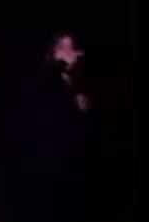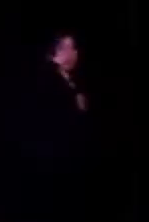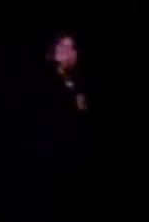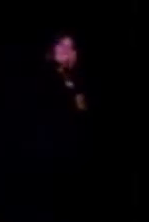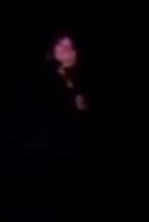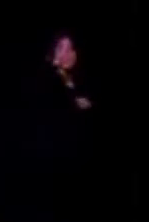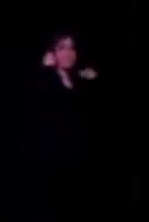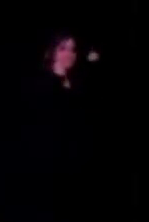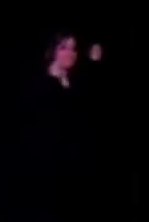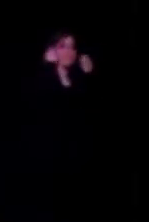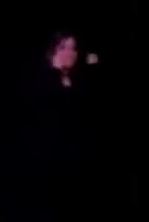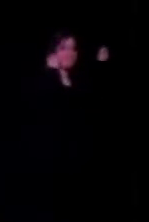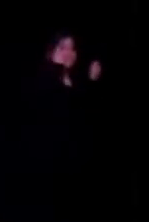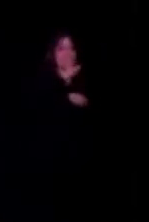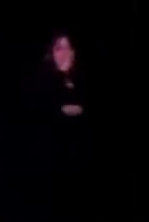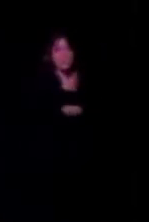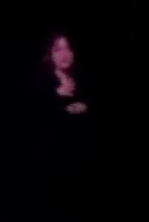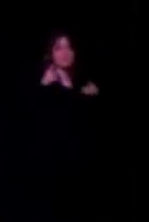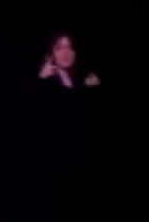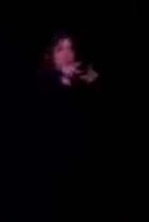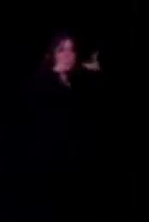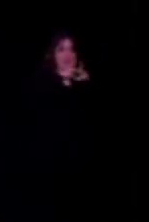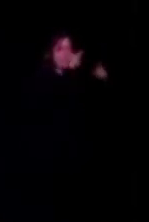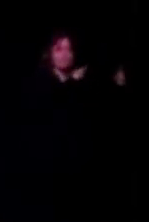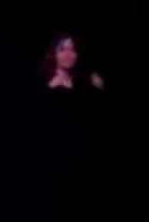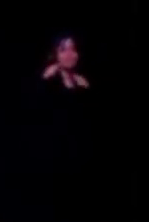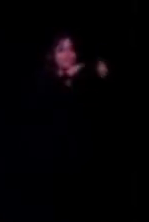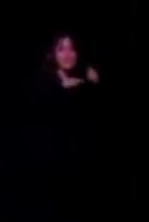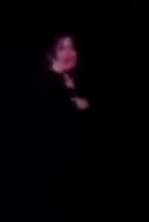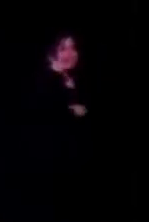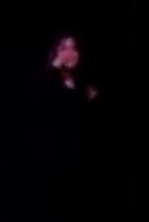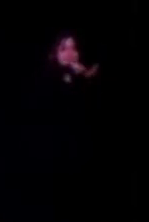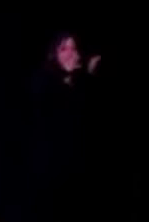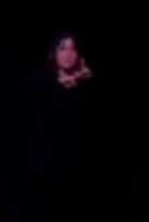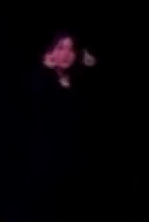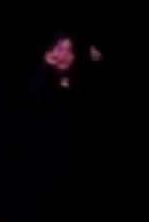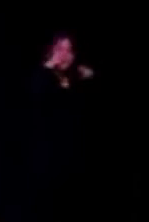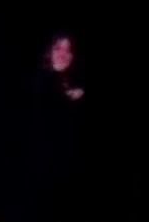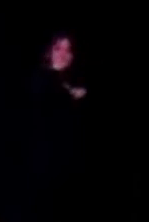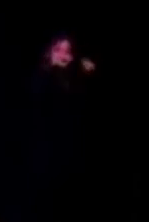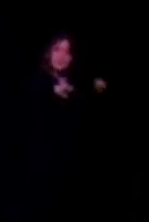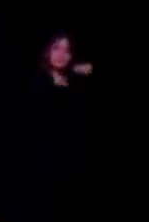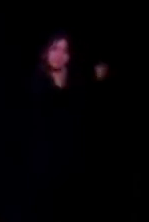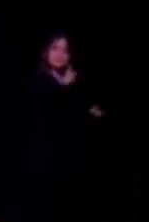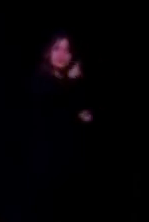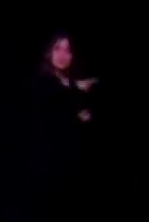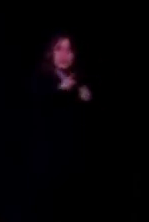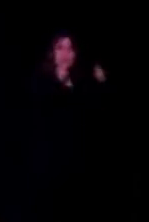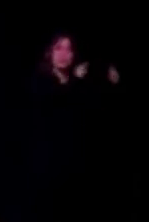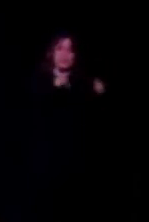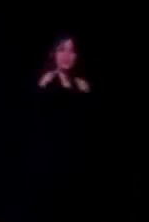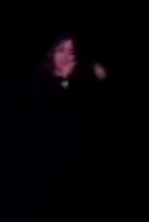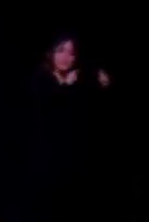social sobre la reforma del sistema del sistema educativo de esta manera